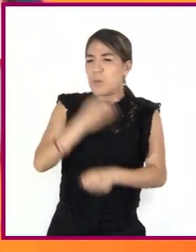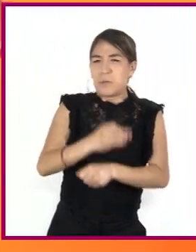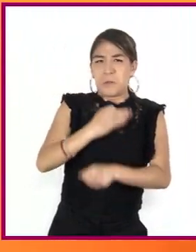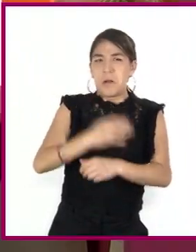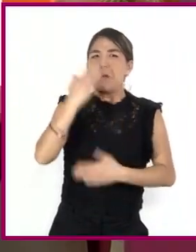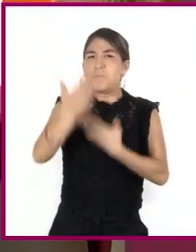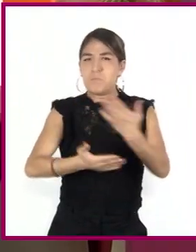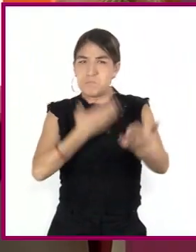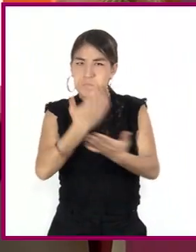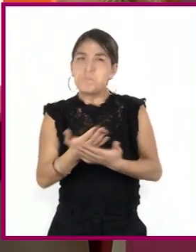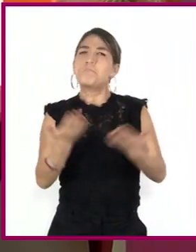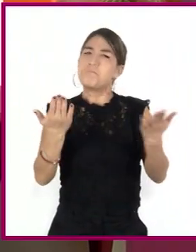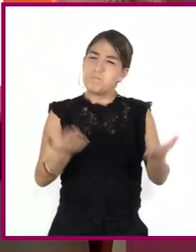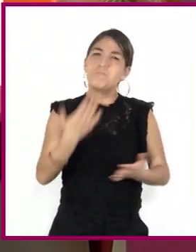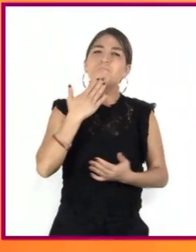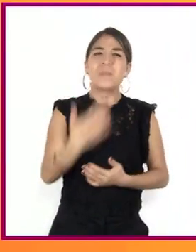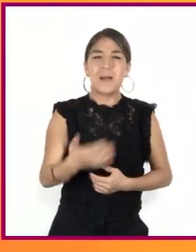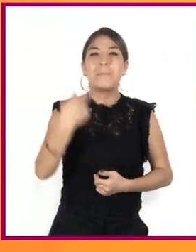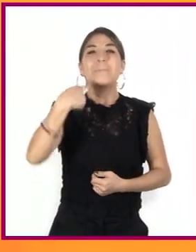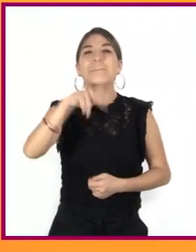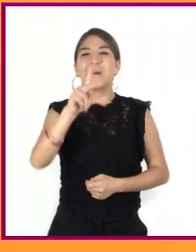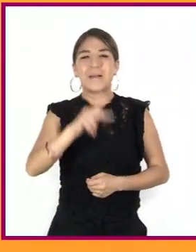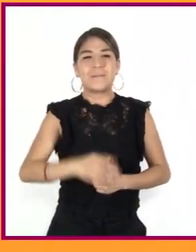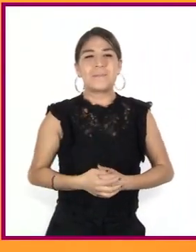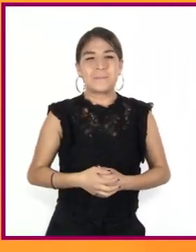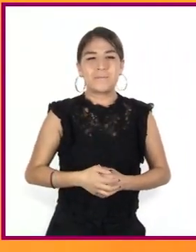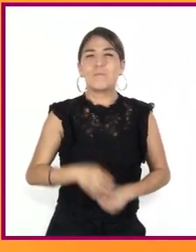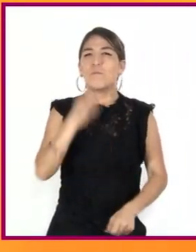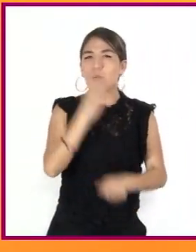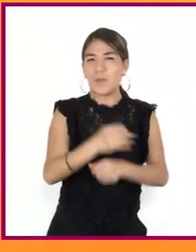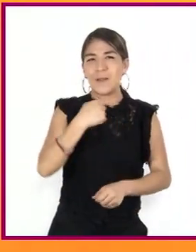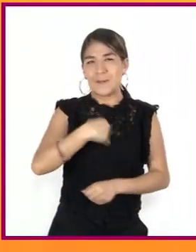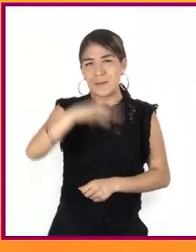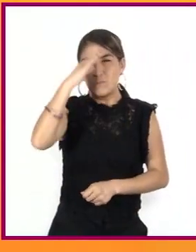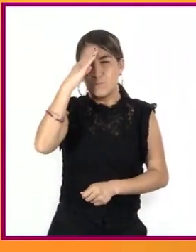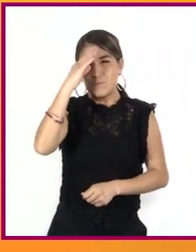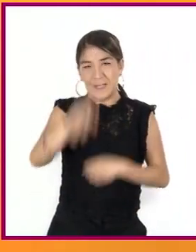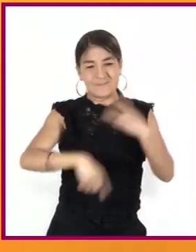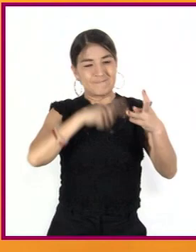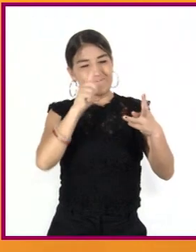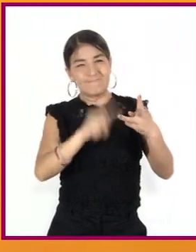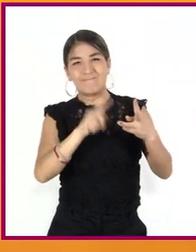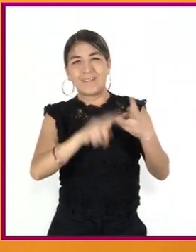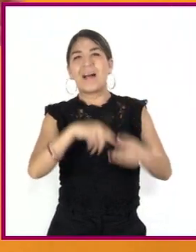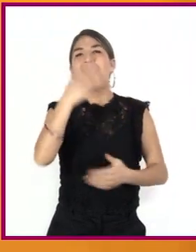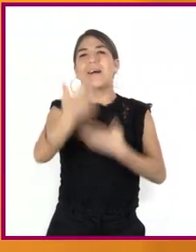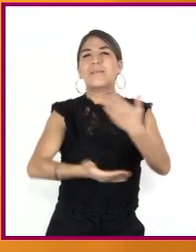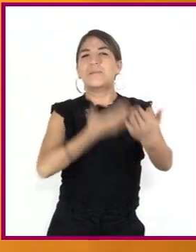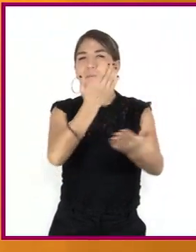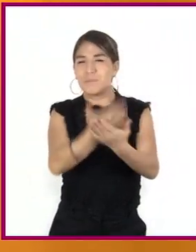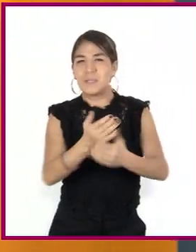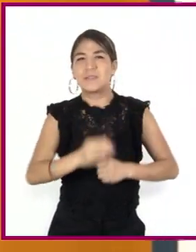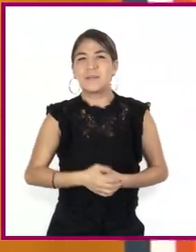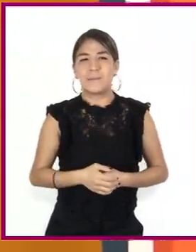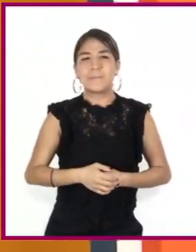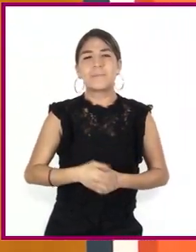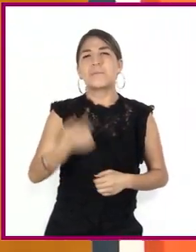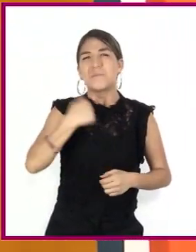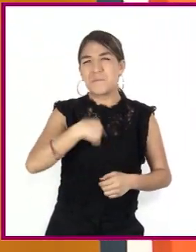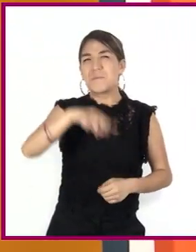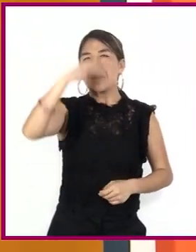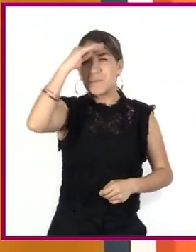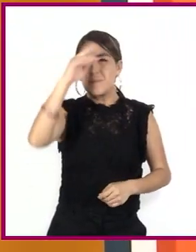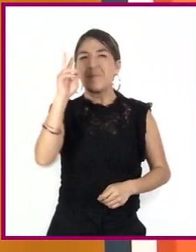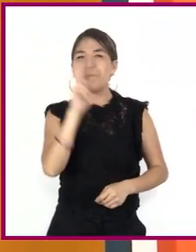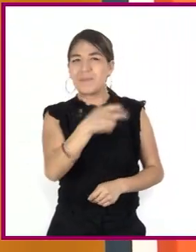suena bastante bien. Solo que justamente ahora estaba pensando en una tercera alternativa que apareció constantemente